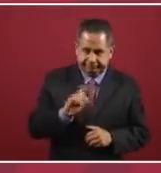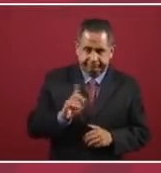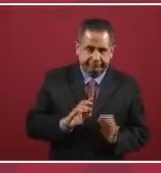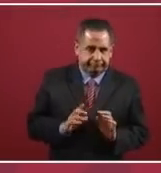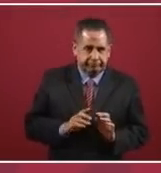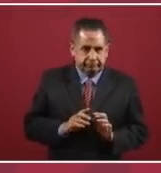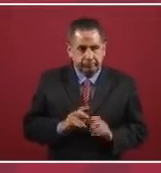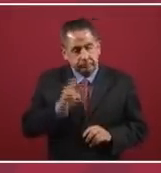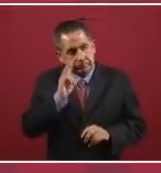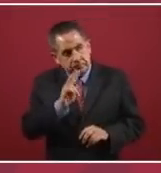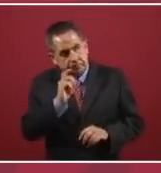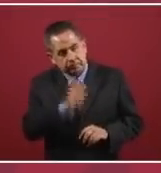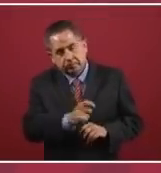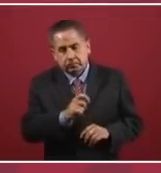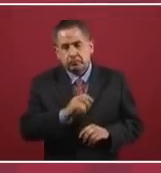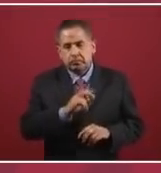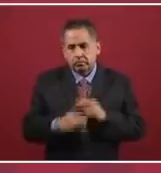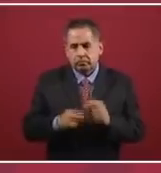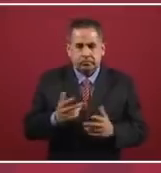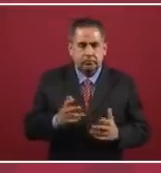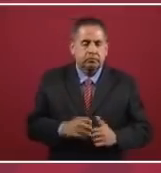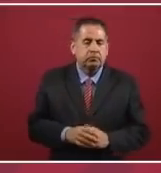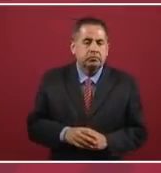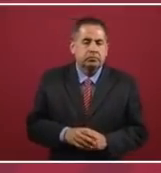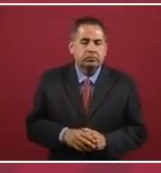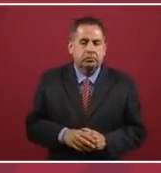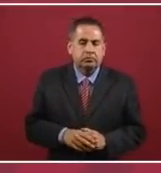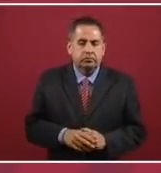de hacer.